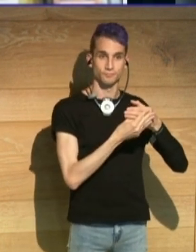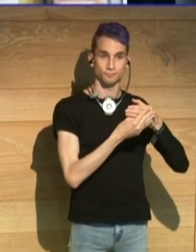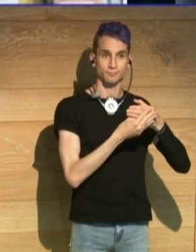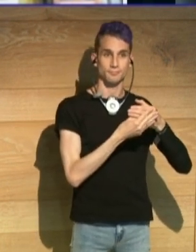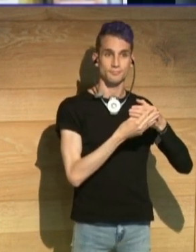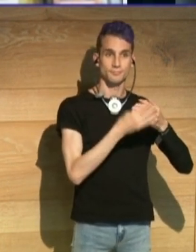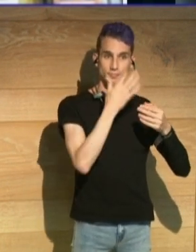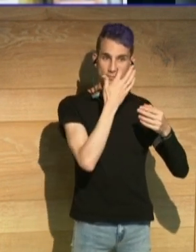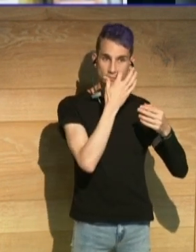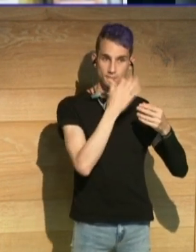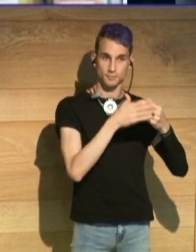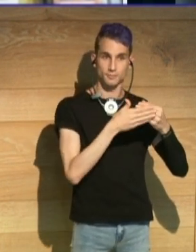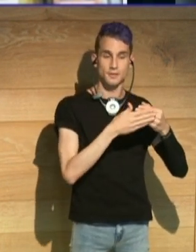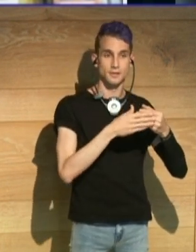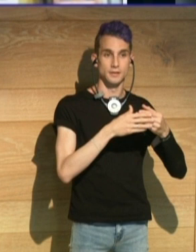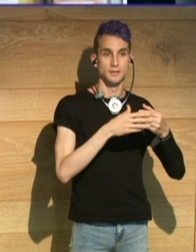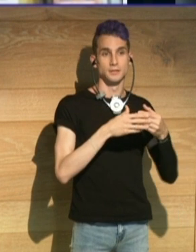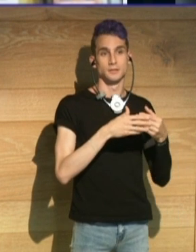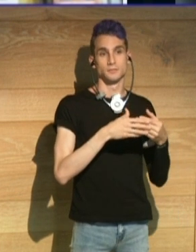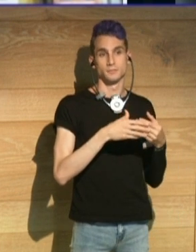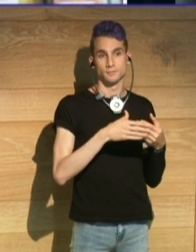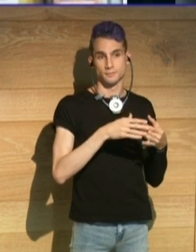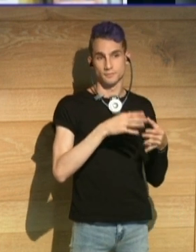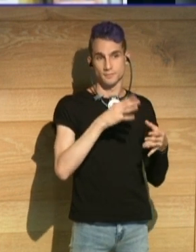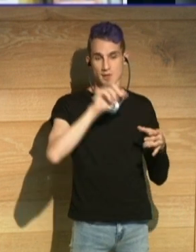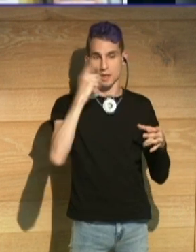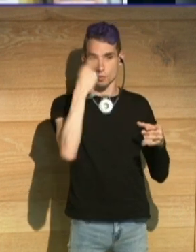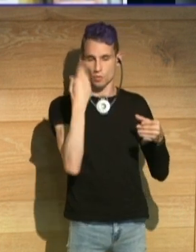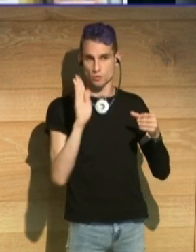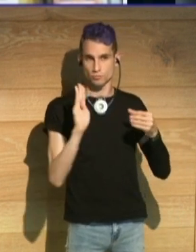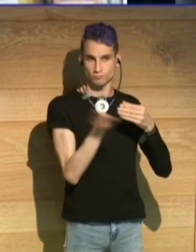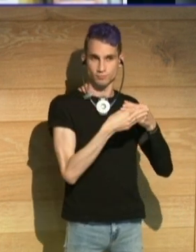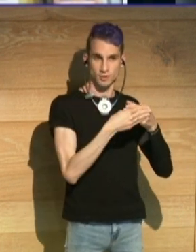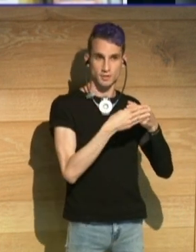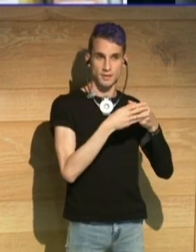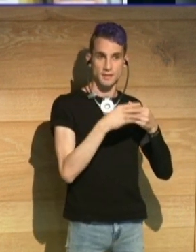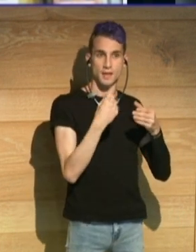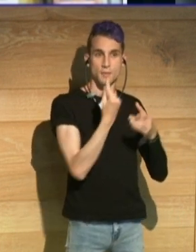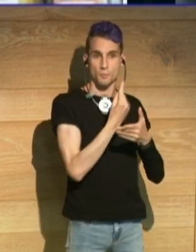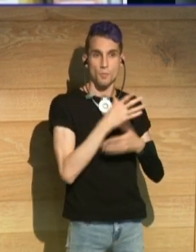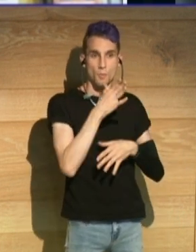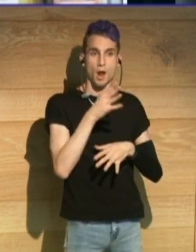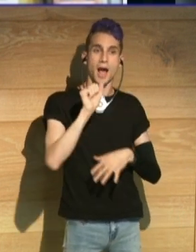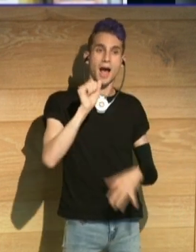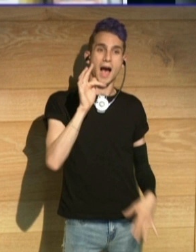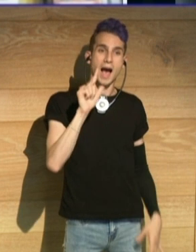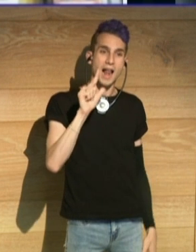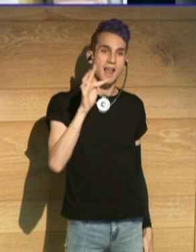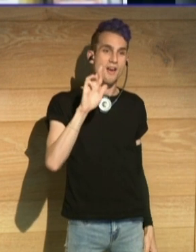el rostro de Mussolini que había hecho por Alfredo Witz, que hizo una